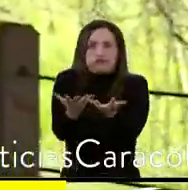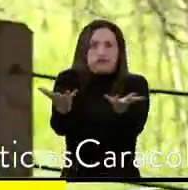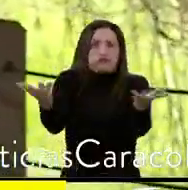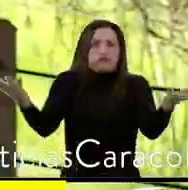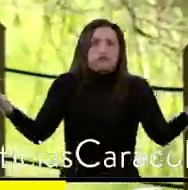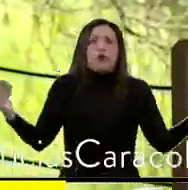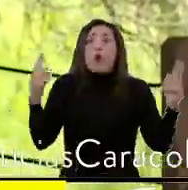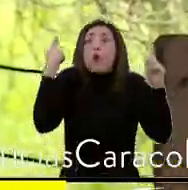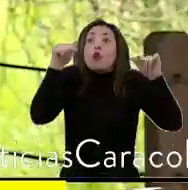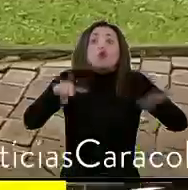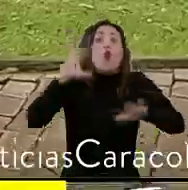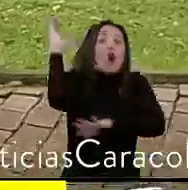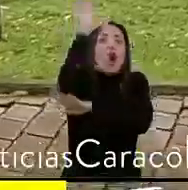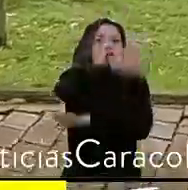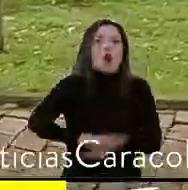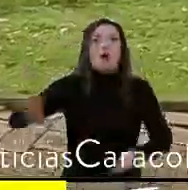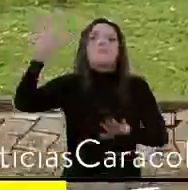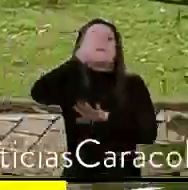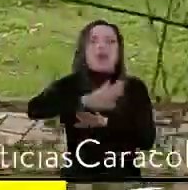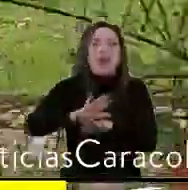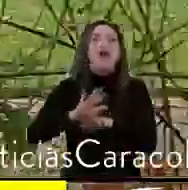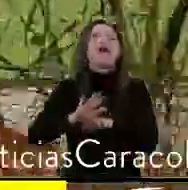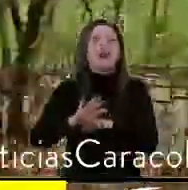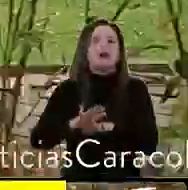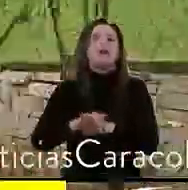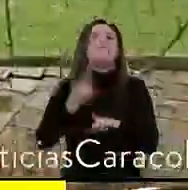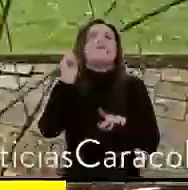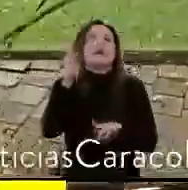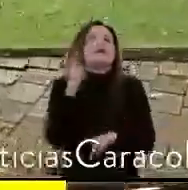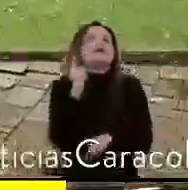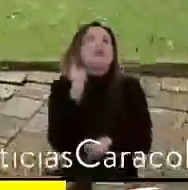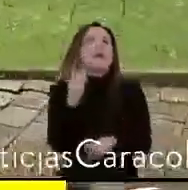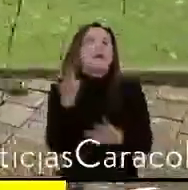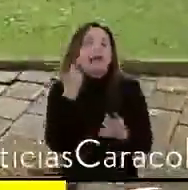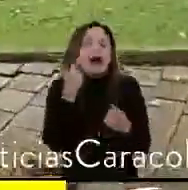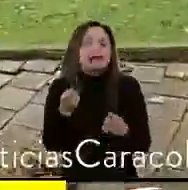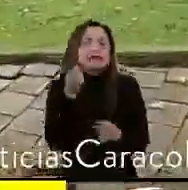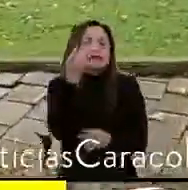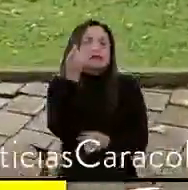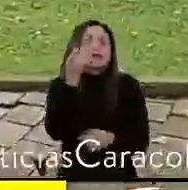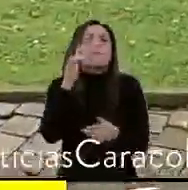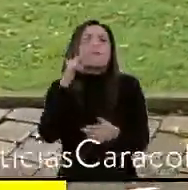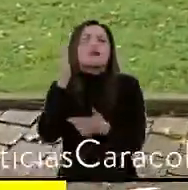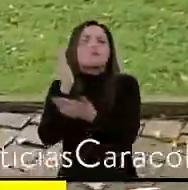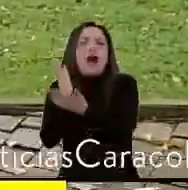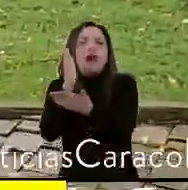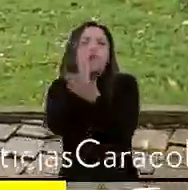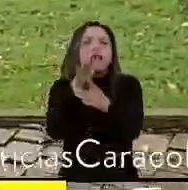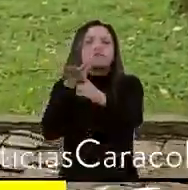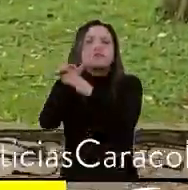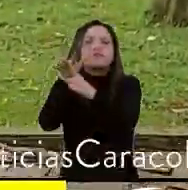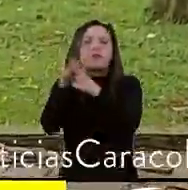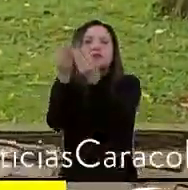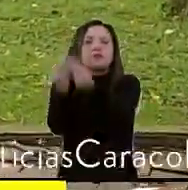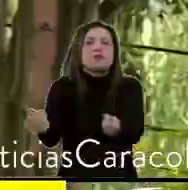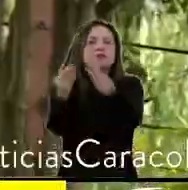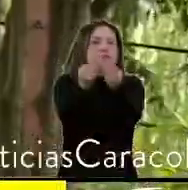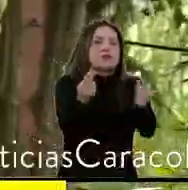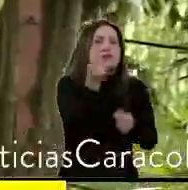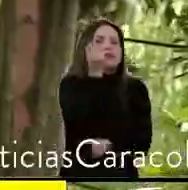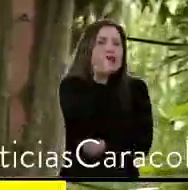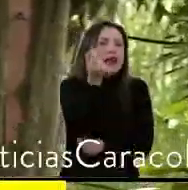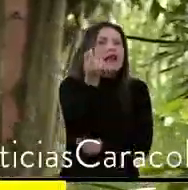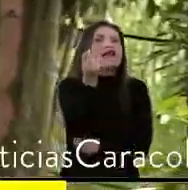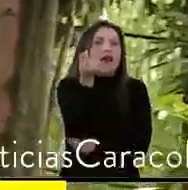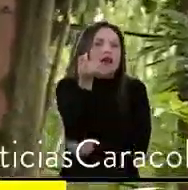en nuestro territorio, también tiene una lista roja en la cual se registran especies amenazadas. Y esta lista ha ido